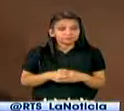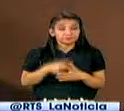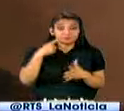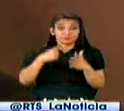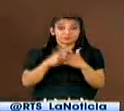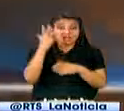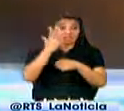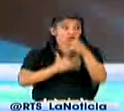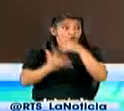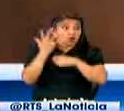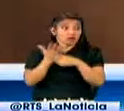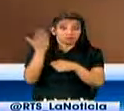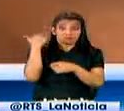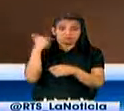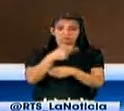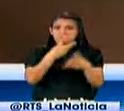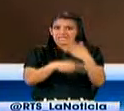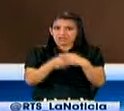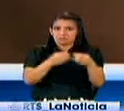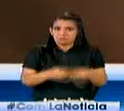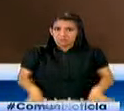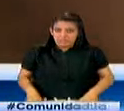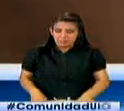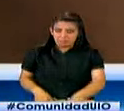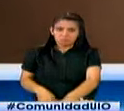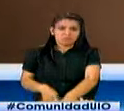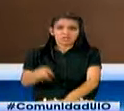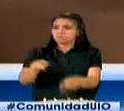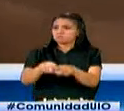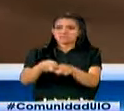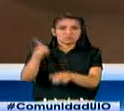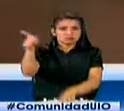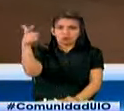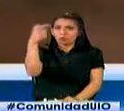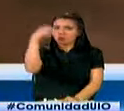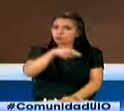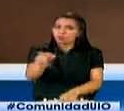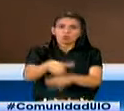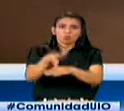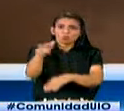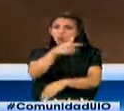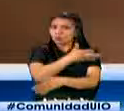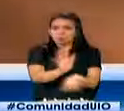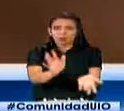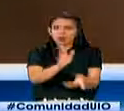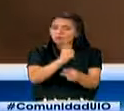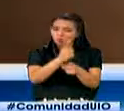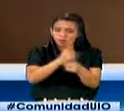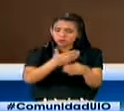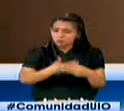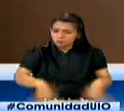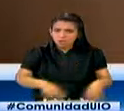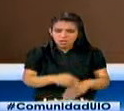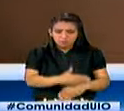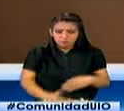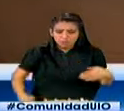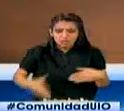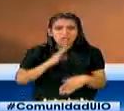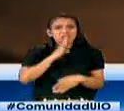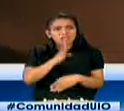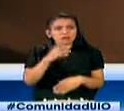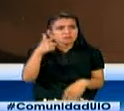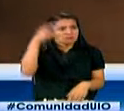atrás, que cuando él perdió la pierna, lo dispararon las mismas personas que ahorita han intentado volver a matar. Y siempre nos